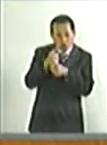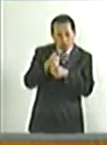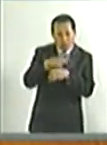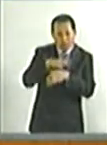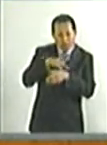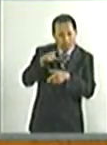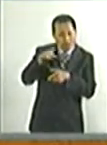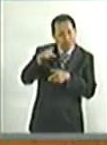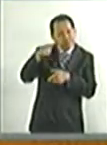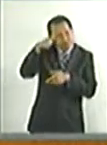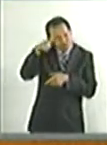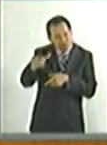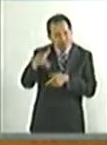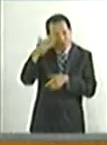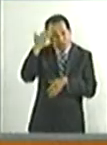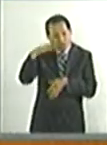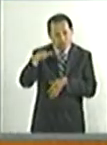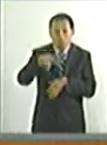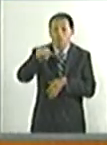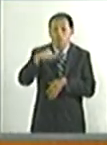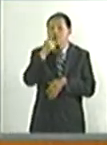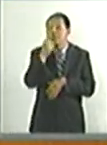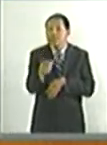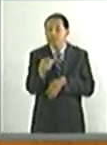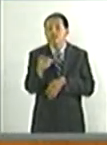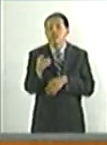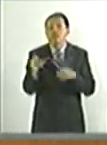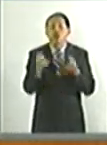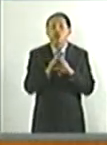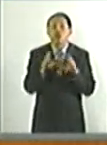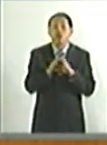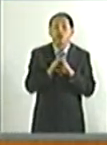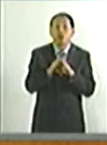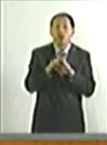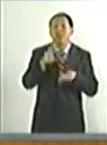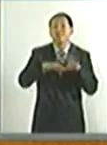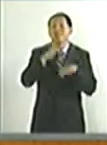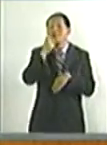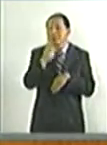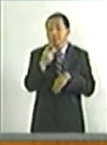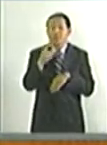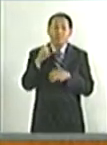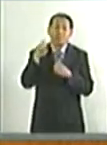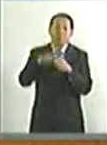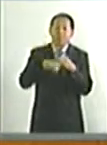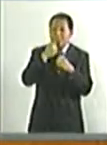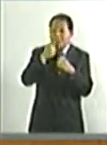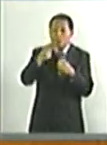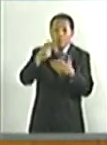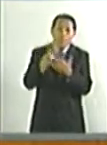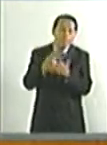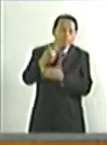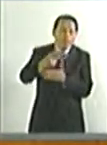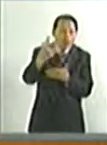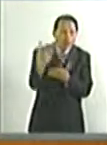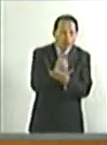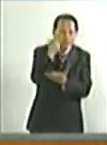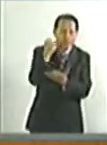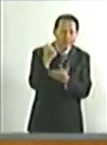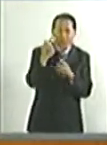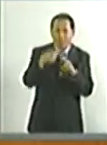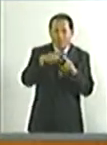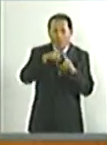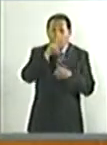Después señalan que han sido acreedores a premios y una serie de